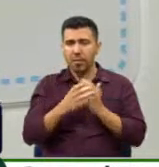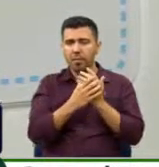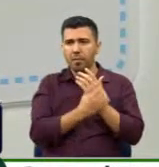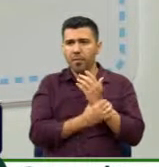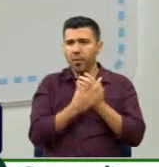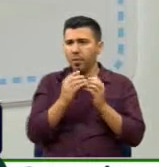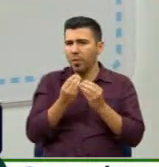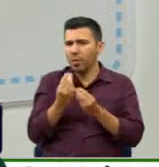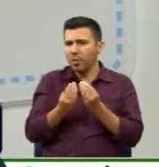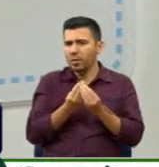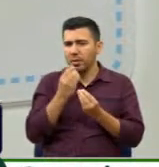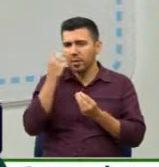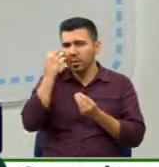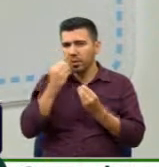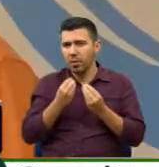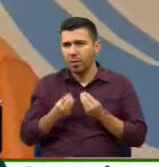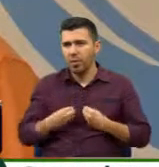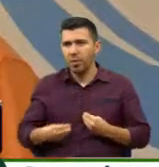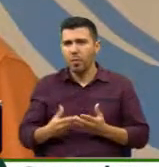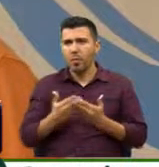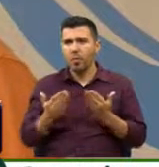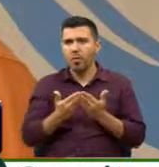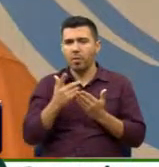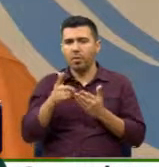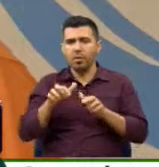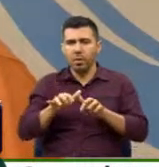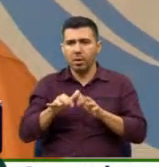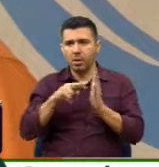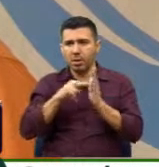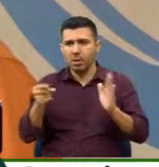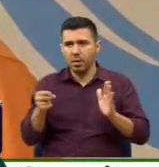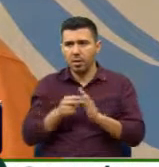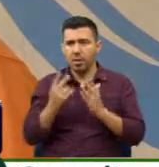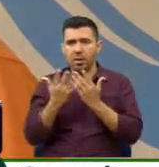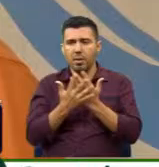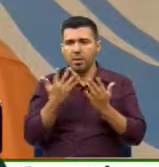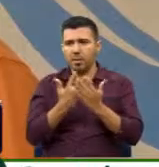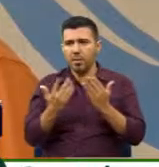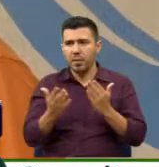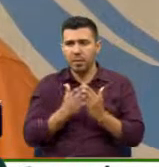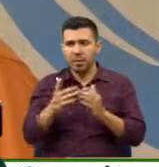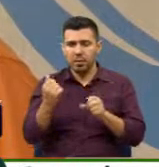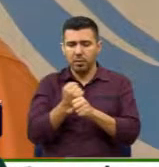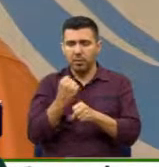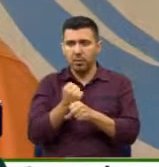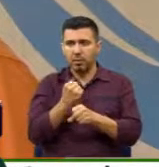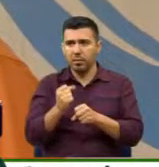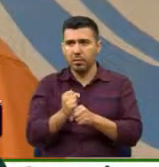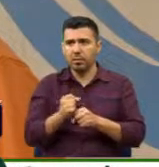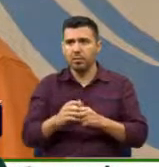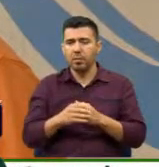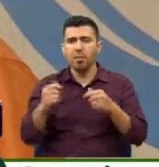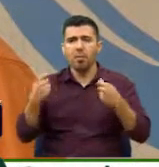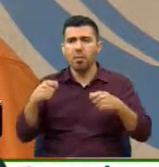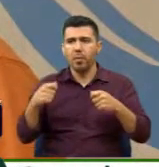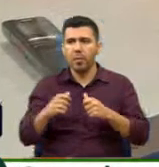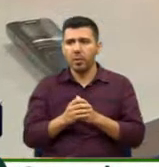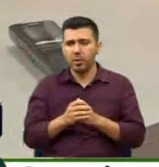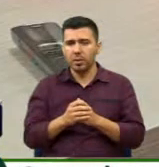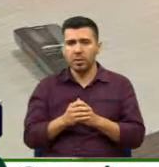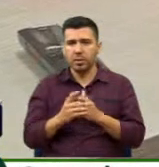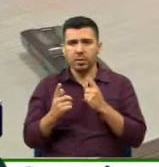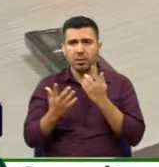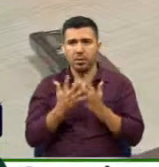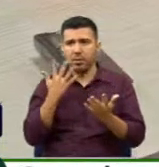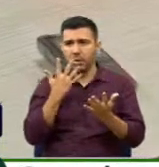manera virtual. Normalmente se utilizan técnicas manuales, es decir, se hace el moldeo, un protecista hace el moldeo de manera